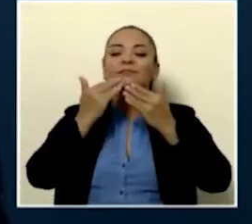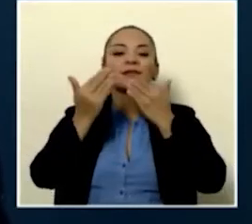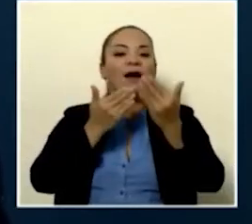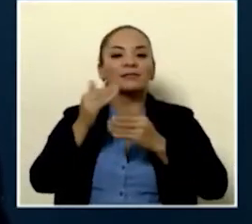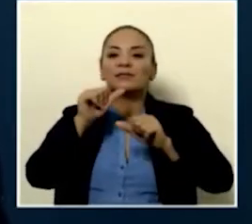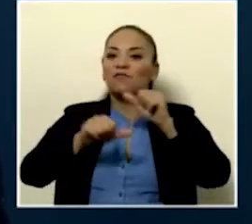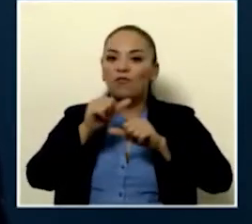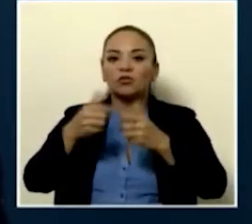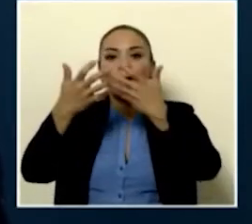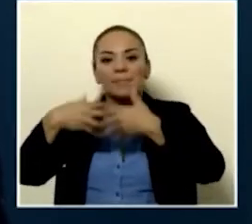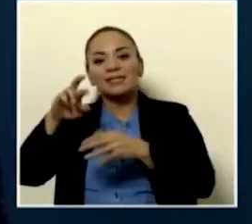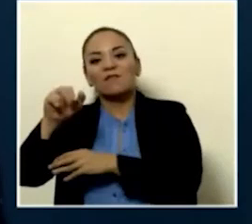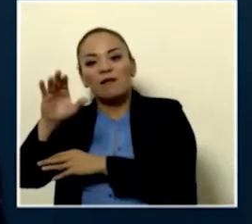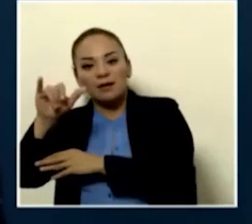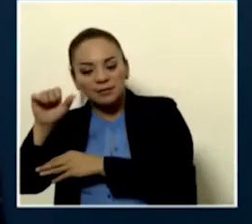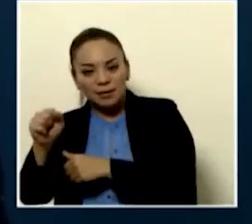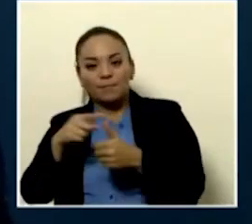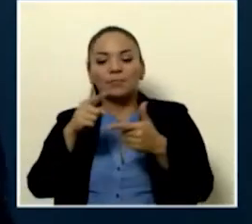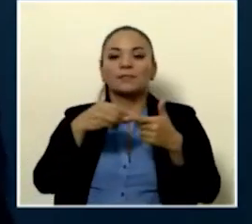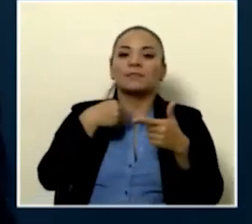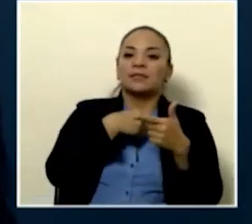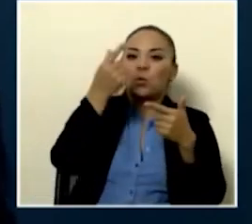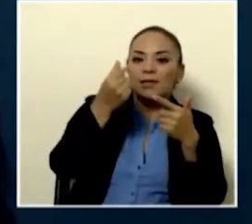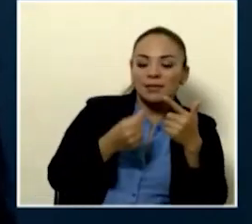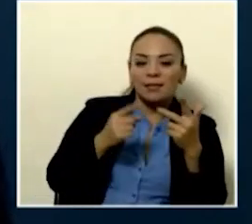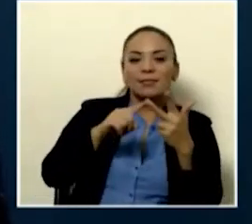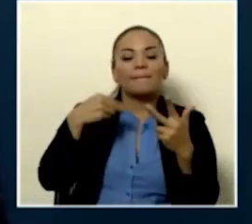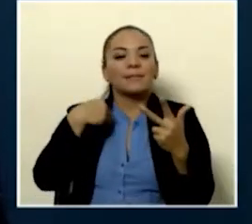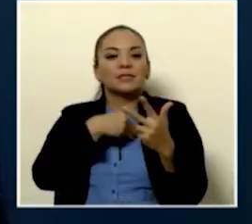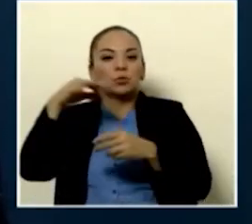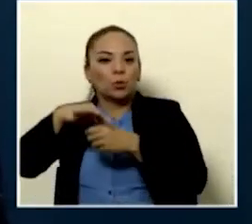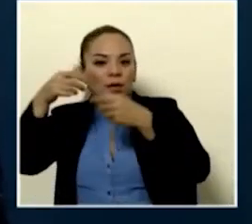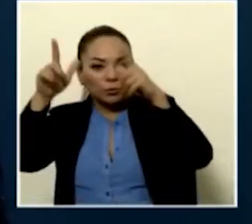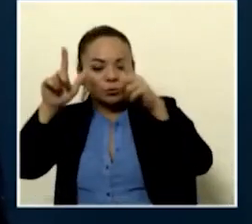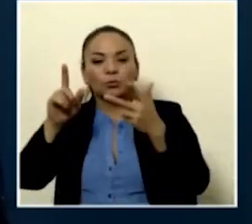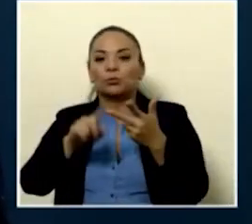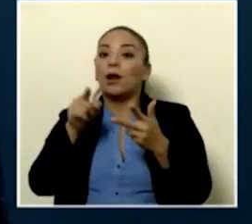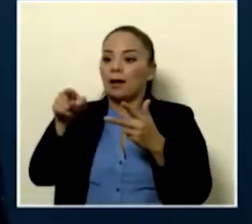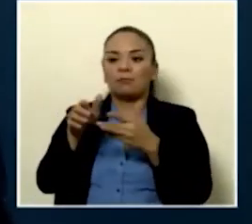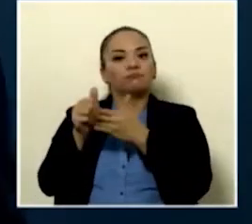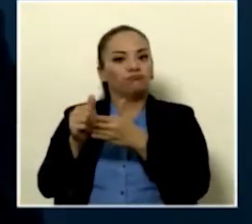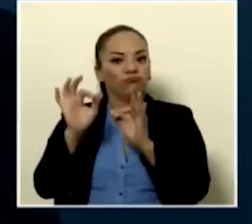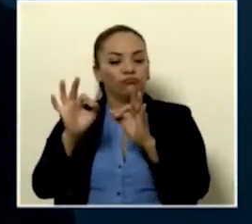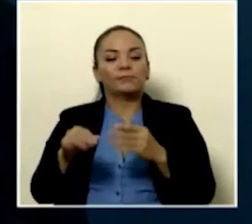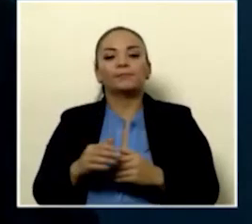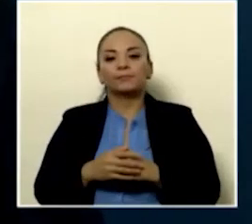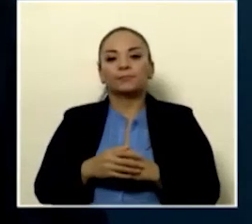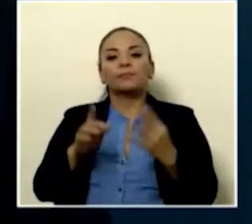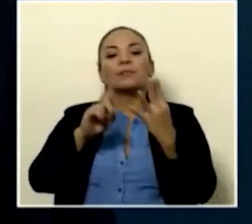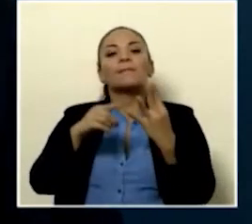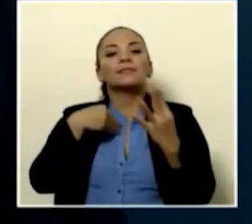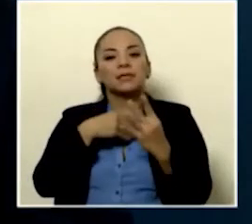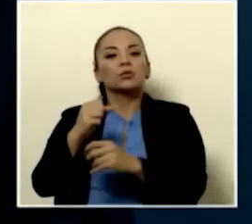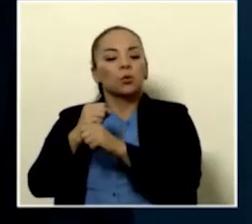de RACSA, del Ministerio de Hacienda, del ministro de Agricultura, que tomó una posición de liderazgo al respecto, del